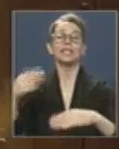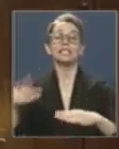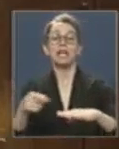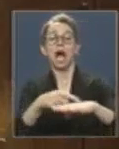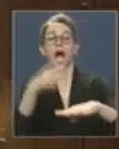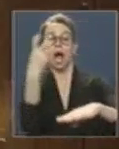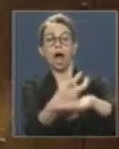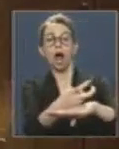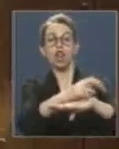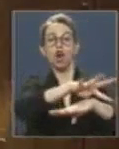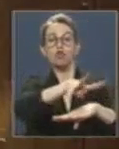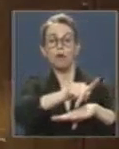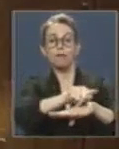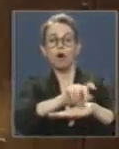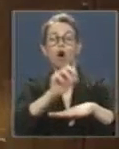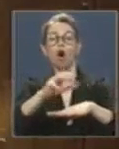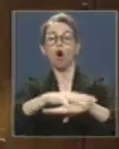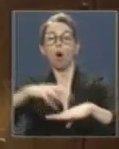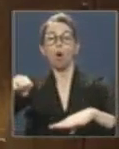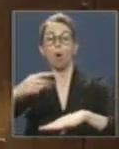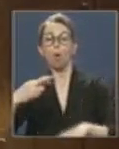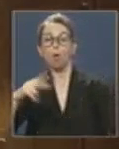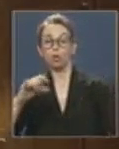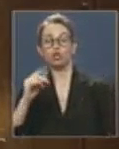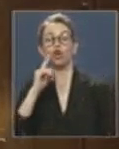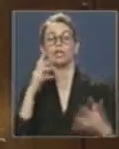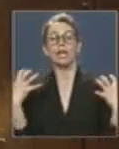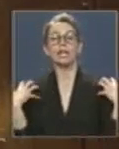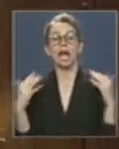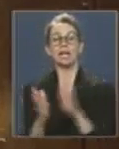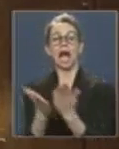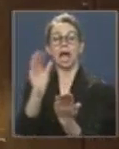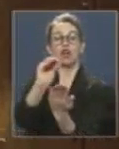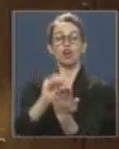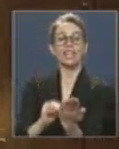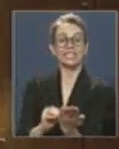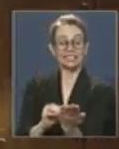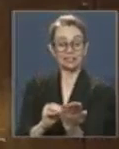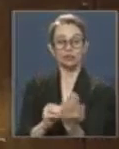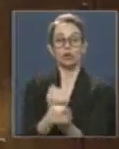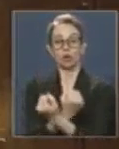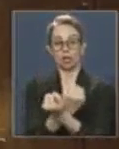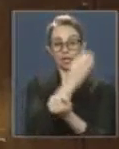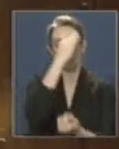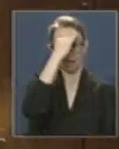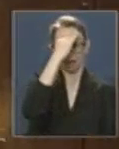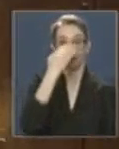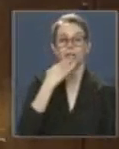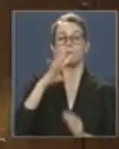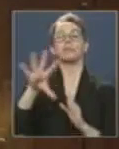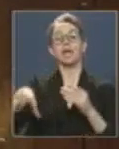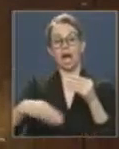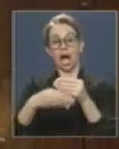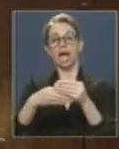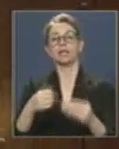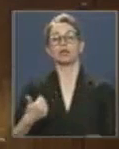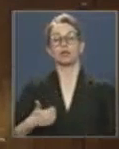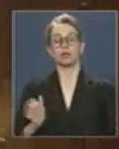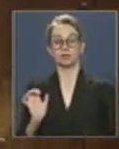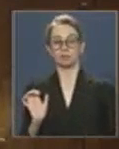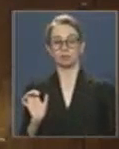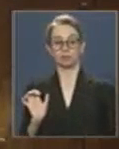o hurto. Este la llevará Carabineros y se agregó en la discusión también a la Policía de